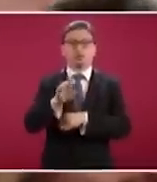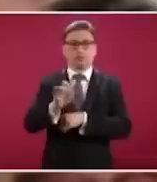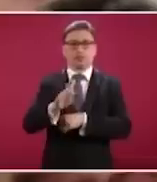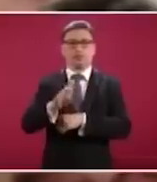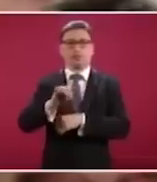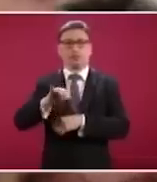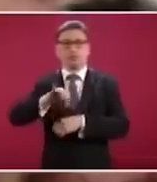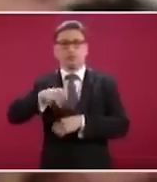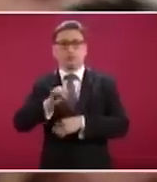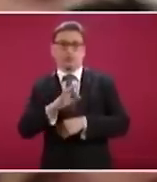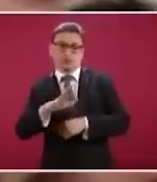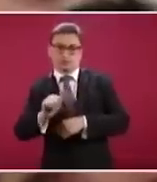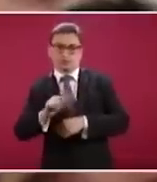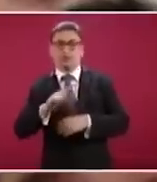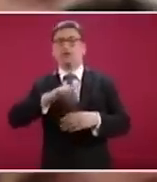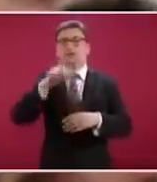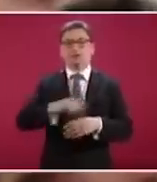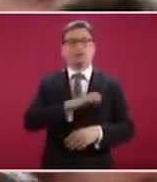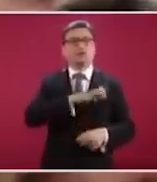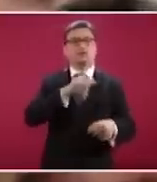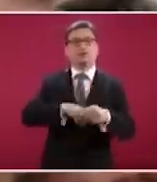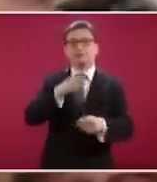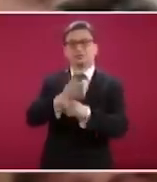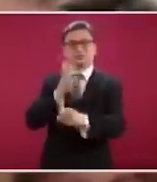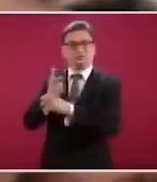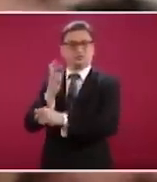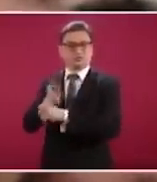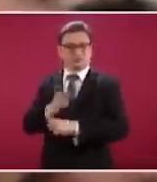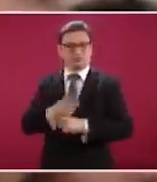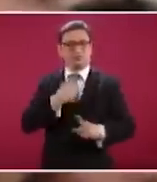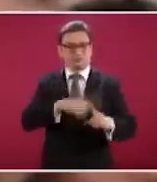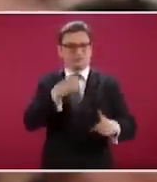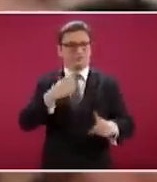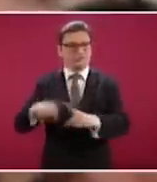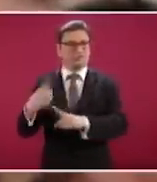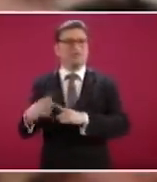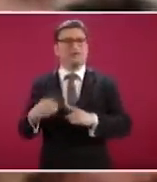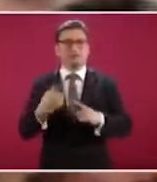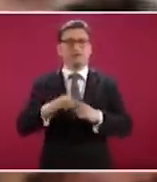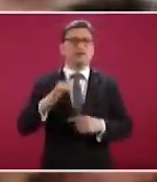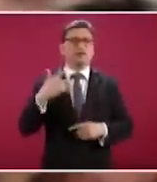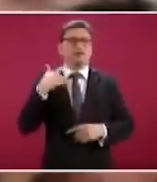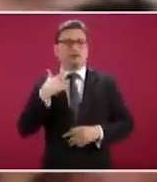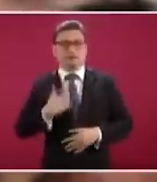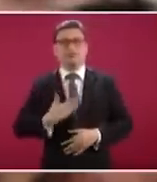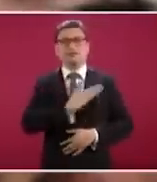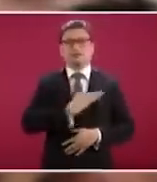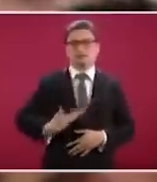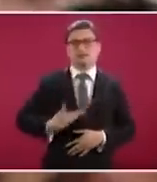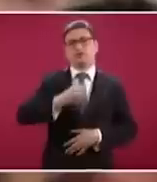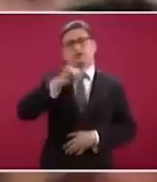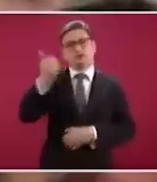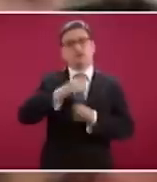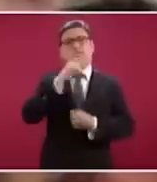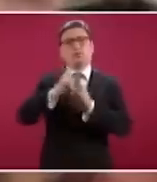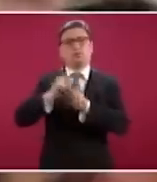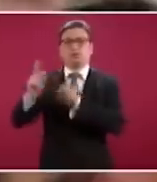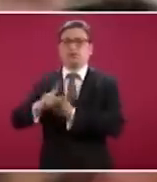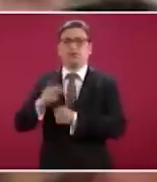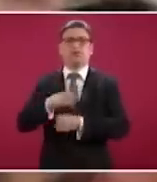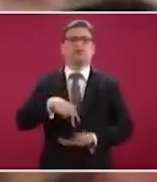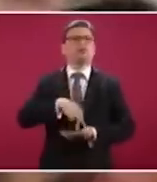y tendrá invitados especiales, más invitados expresidentes, presidentes de otros países para su